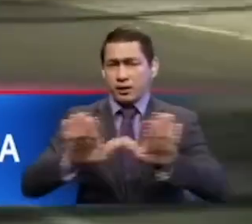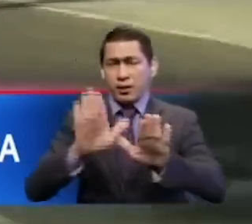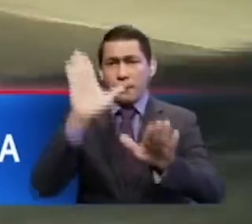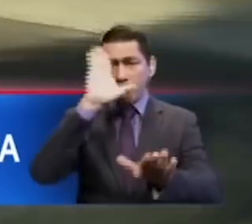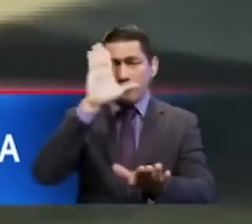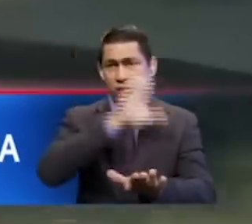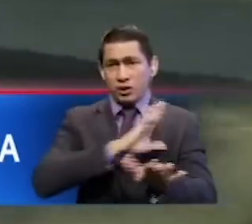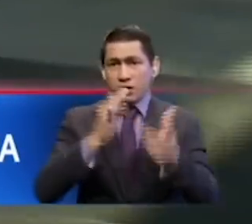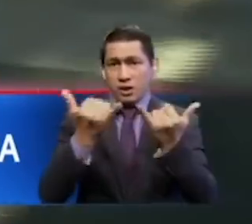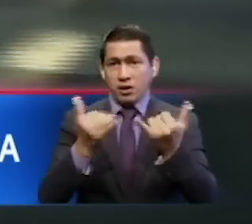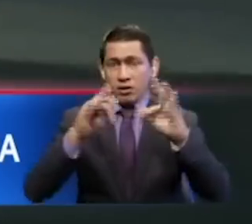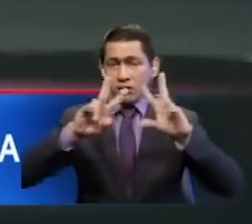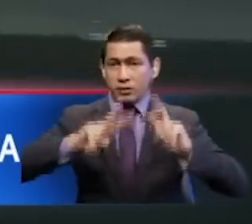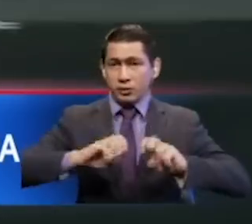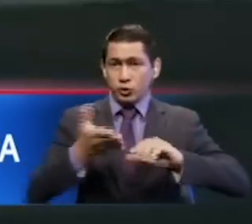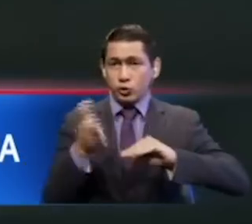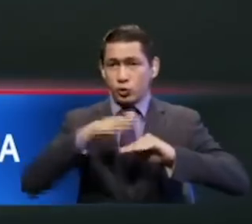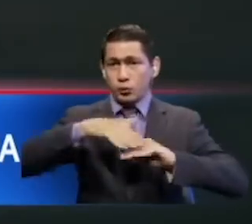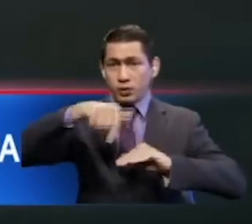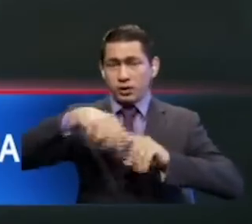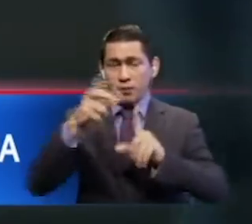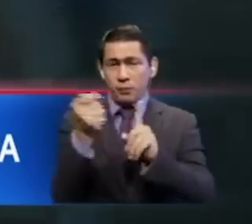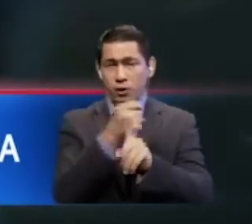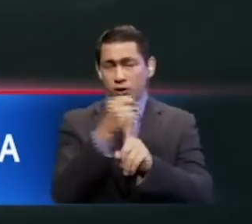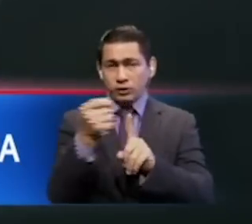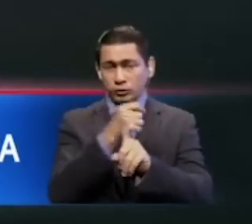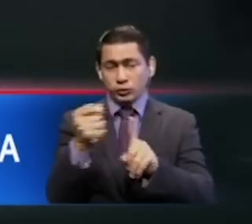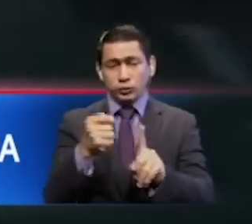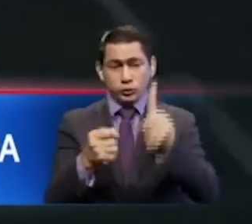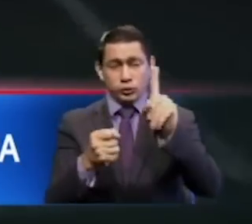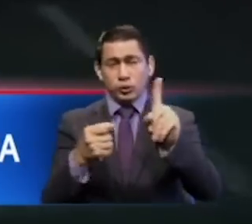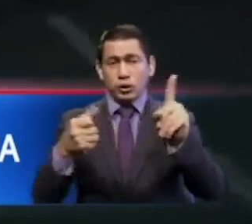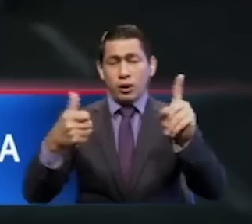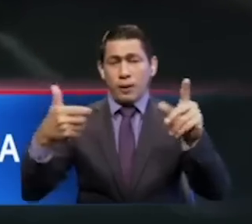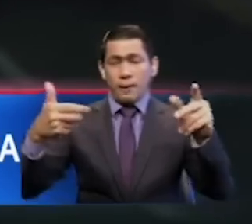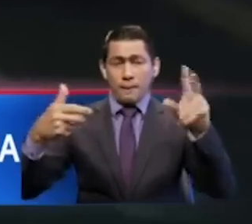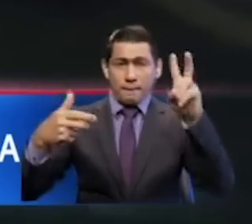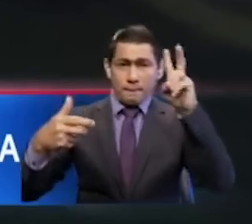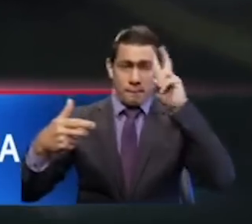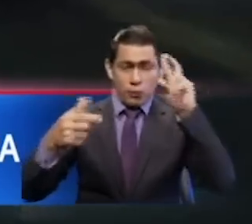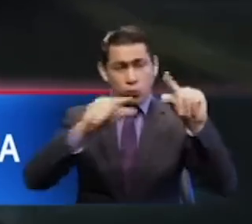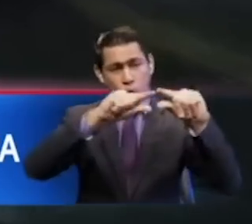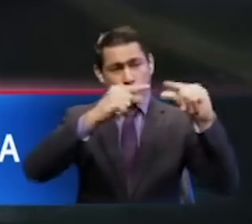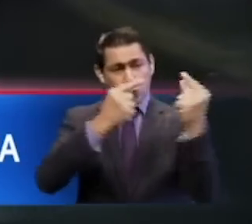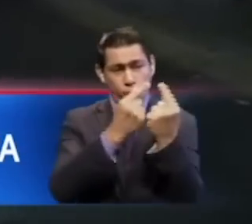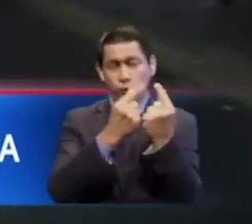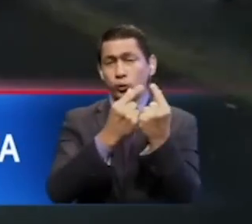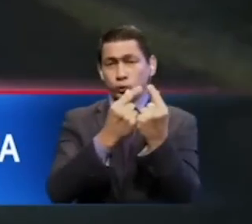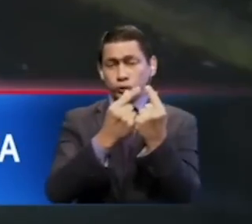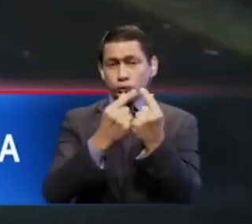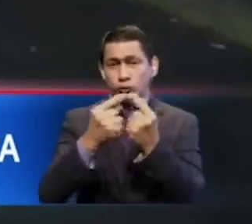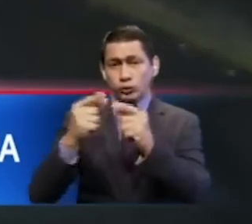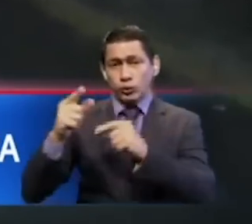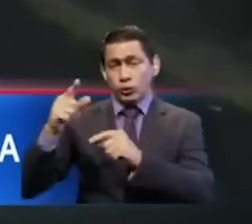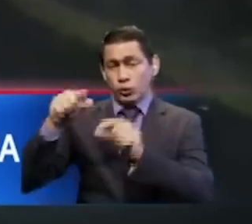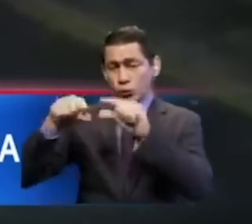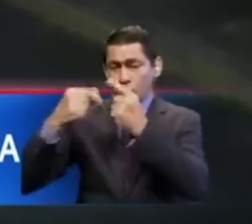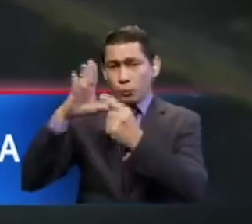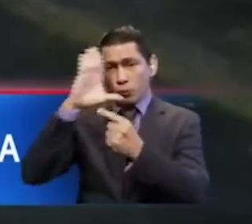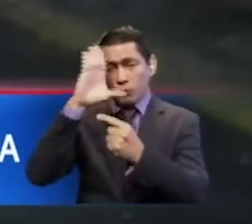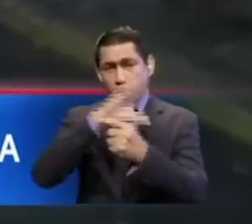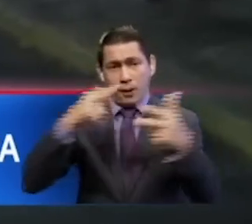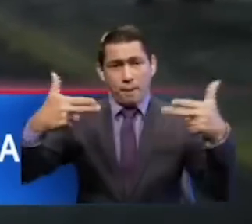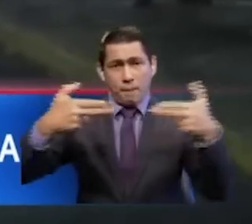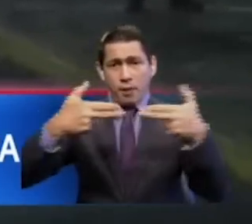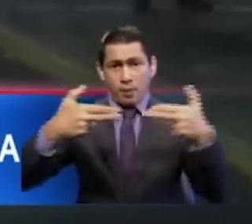las investigaciones en torno a este hecho violento donde se produjo una balacera entre delincuentes y la Policía Nacional. Estos delincuentes se movilizaban en